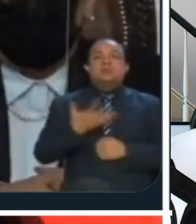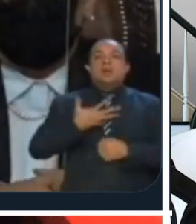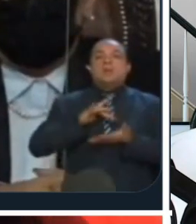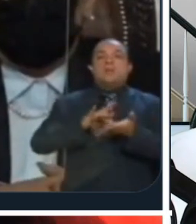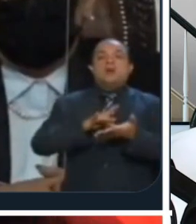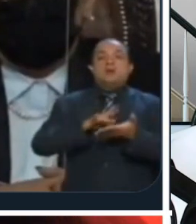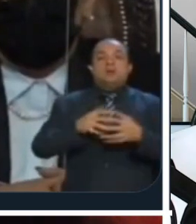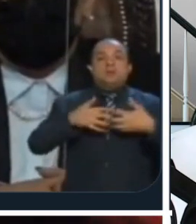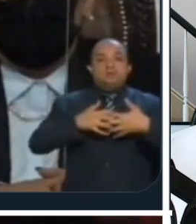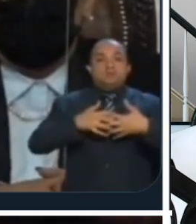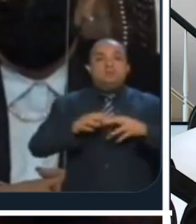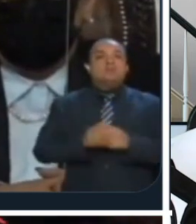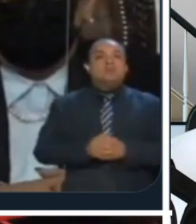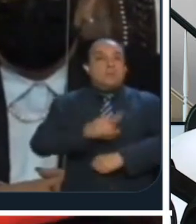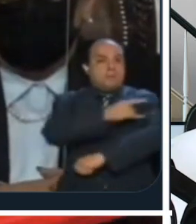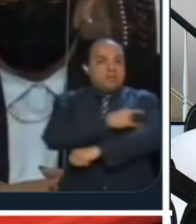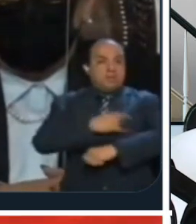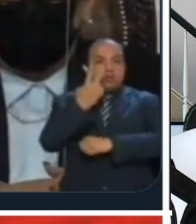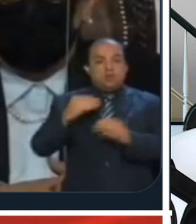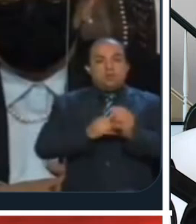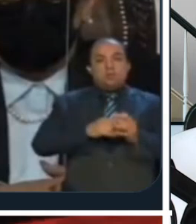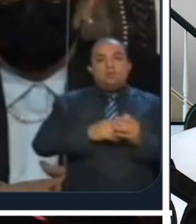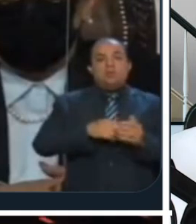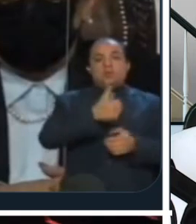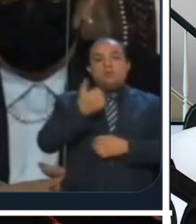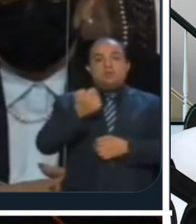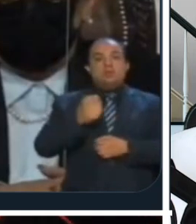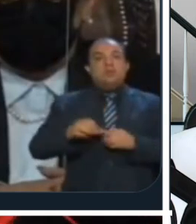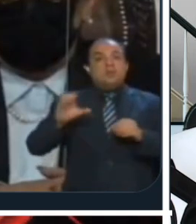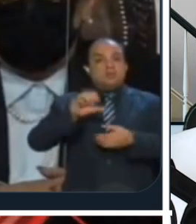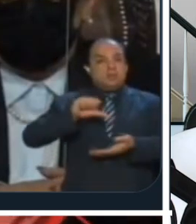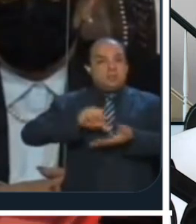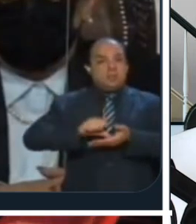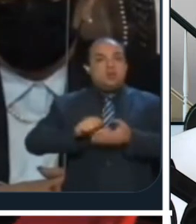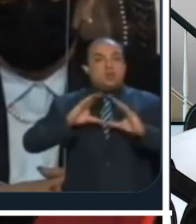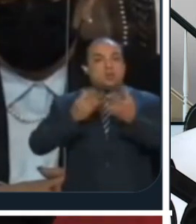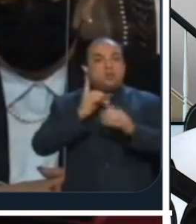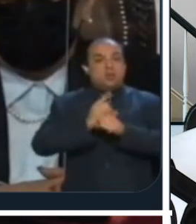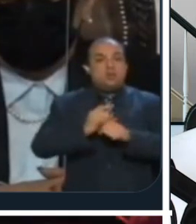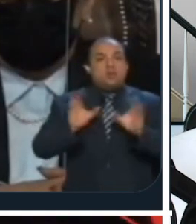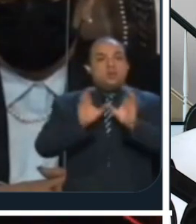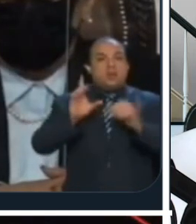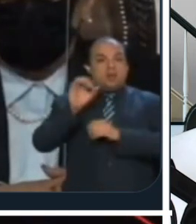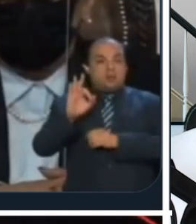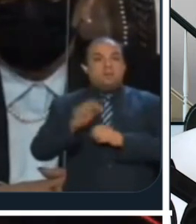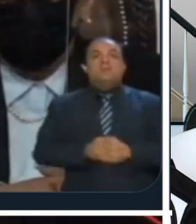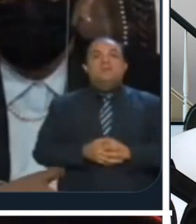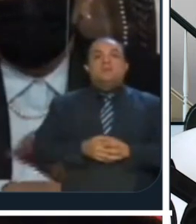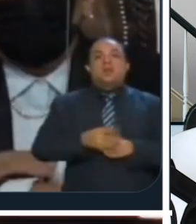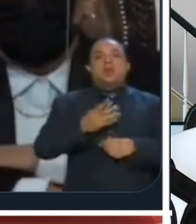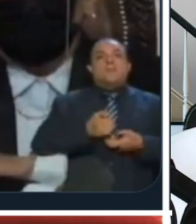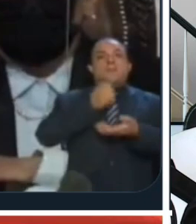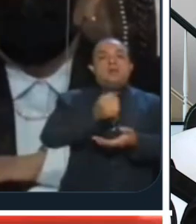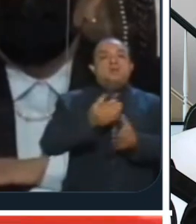civil a 206 centros comunitarios certificados por el DIF. Inversión en reconstrucción y mantenimiento